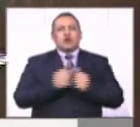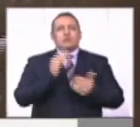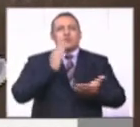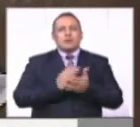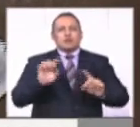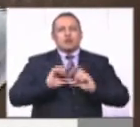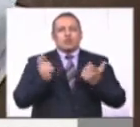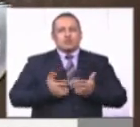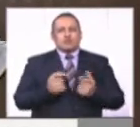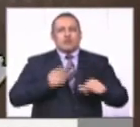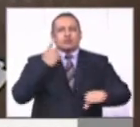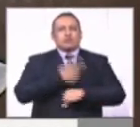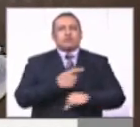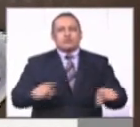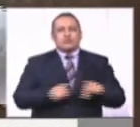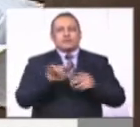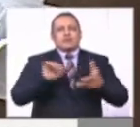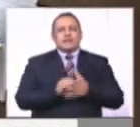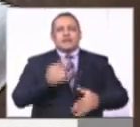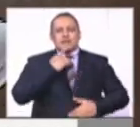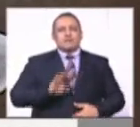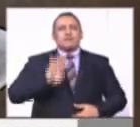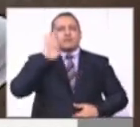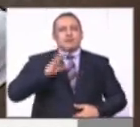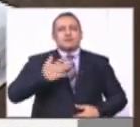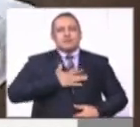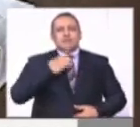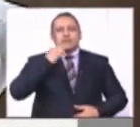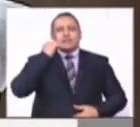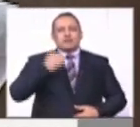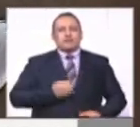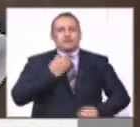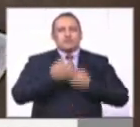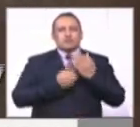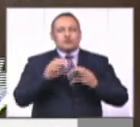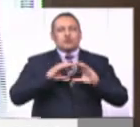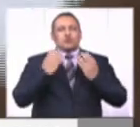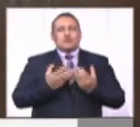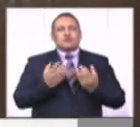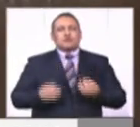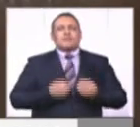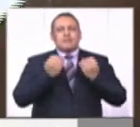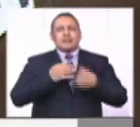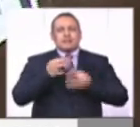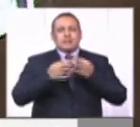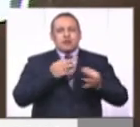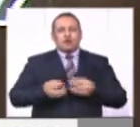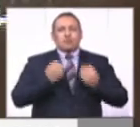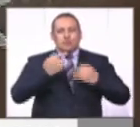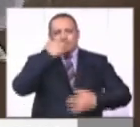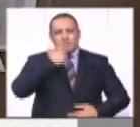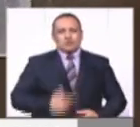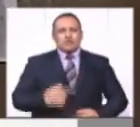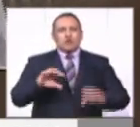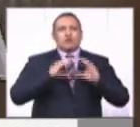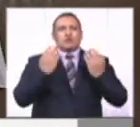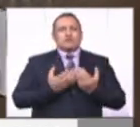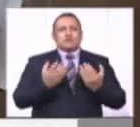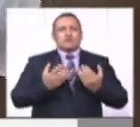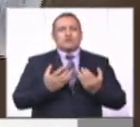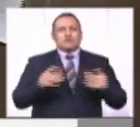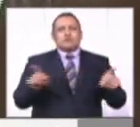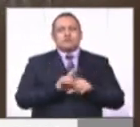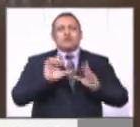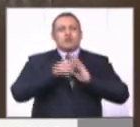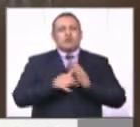de la comisión acusadora no voy a hacer el uso de mi derecho de expresión parlamentaria para manifestarme como congresista luego de haber